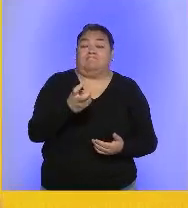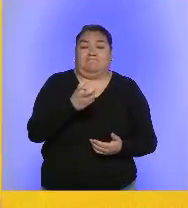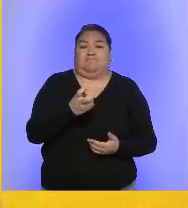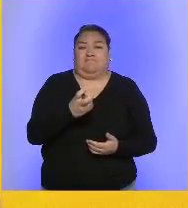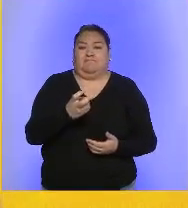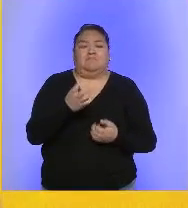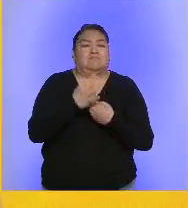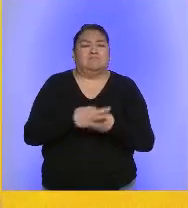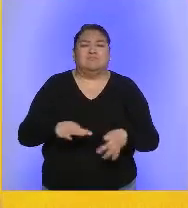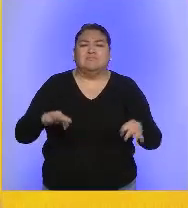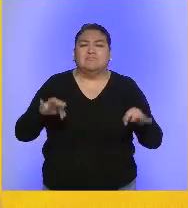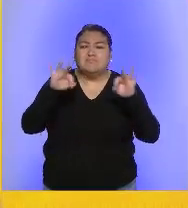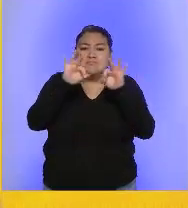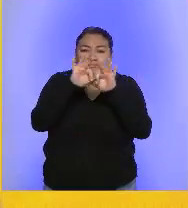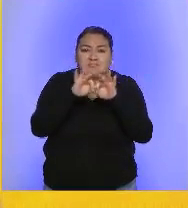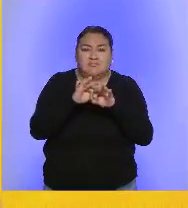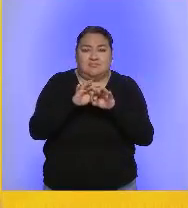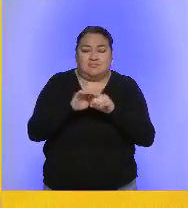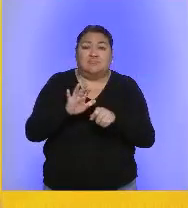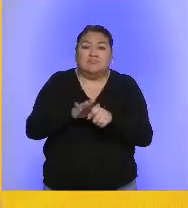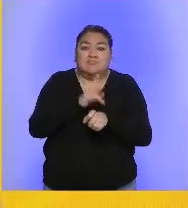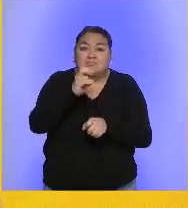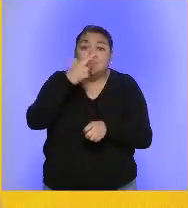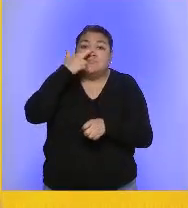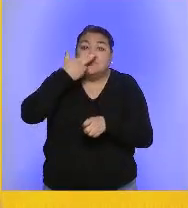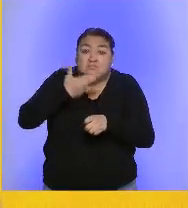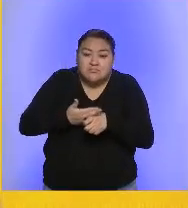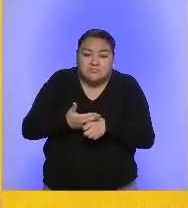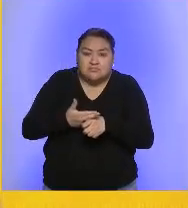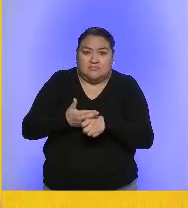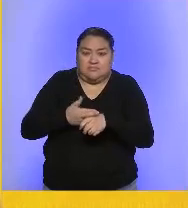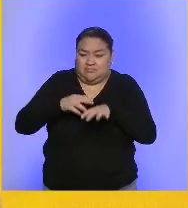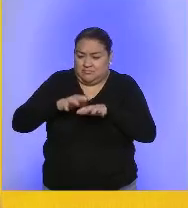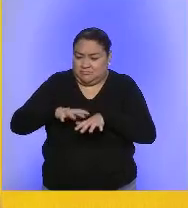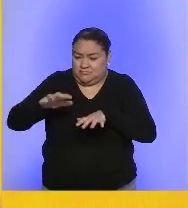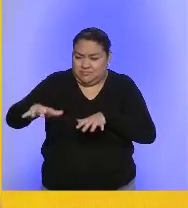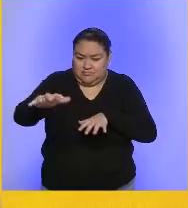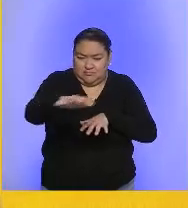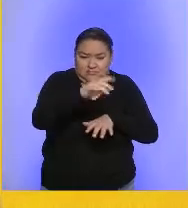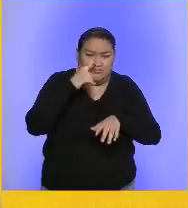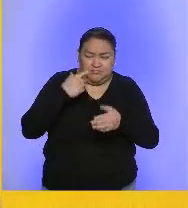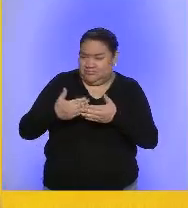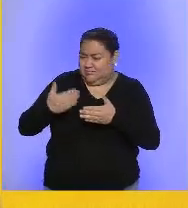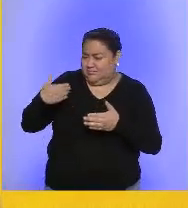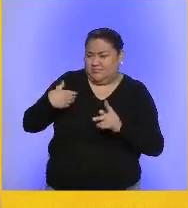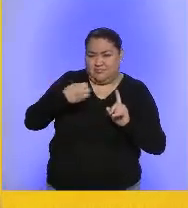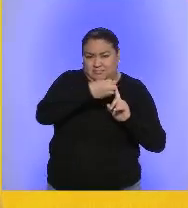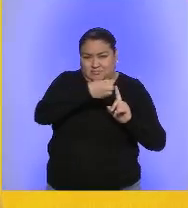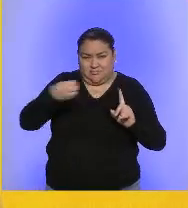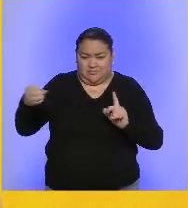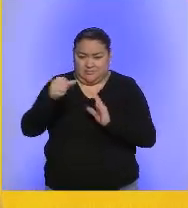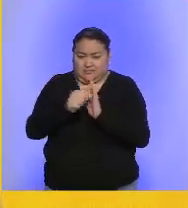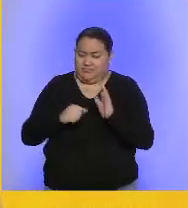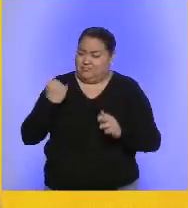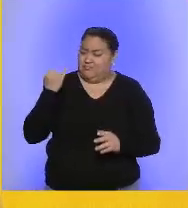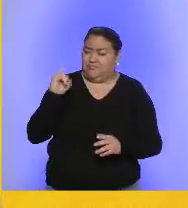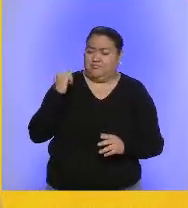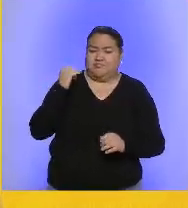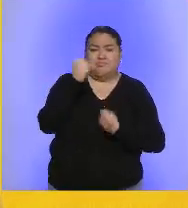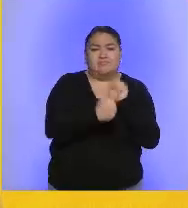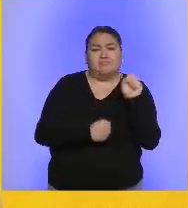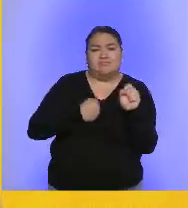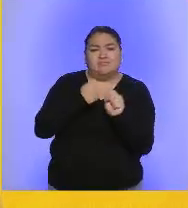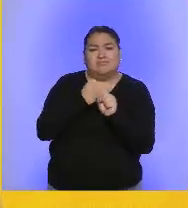jurisdicción electoral. El pasado proceso electoral de junio del 2021 se llevaron a cabo